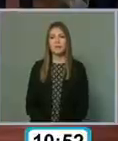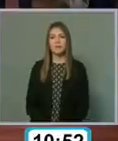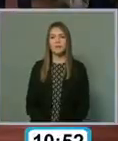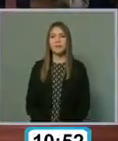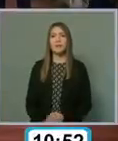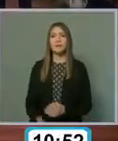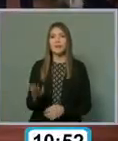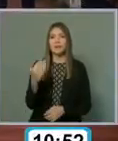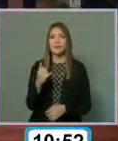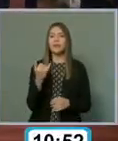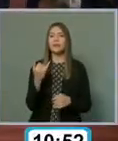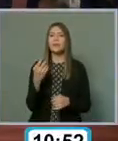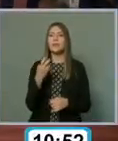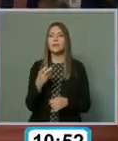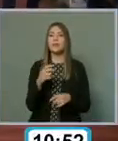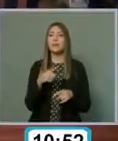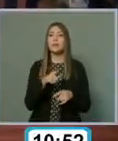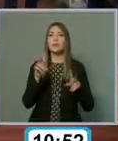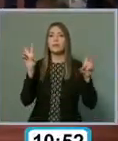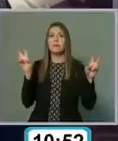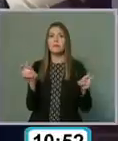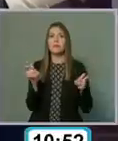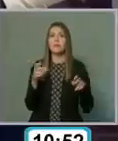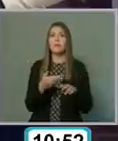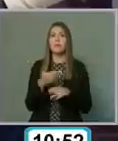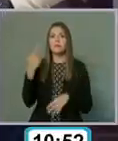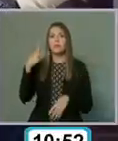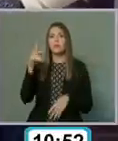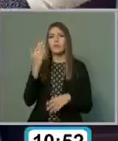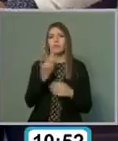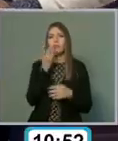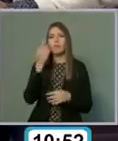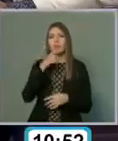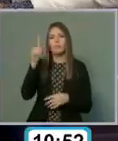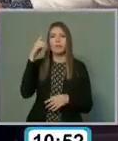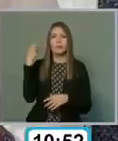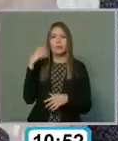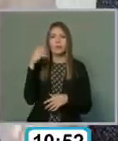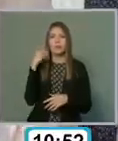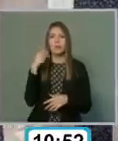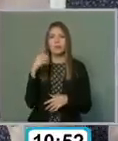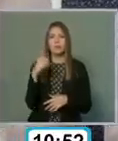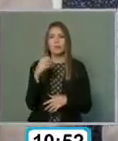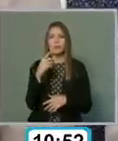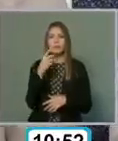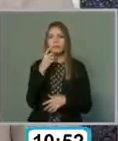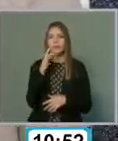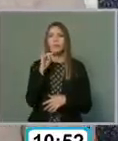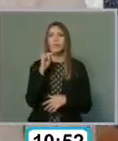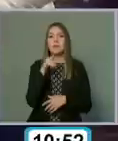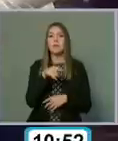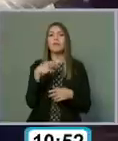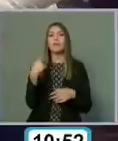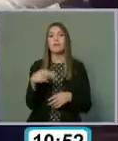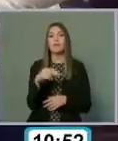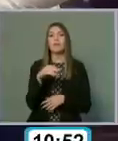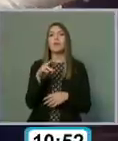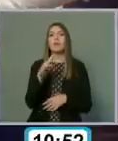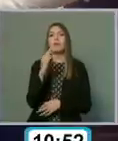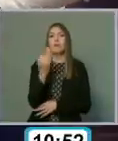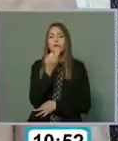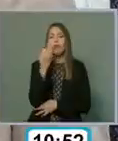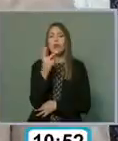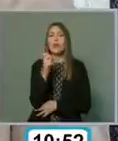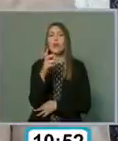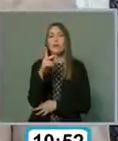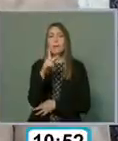Y bueno, este es un tema, muy típico de la región. Así es Flor flor de de piña, piña. una